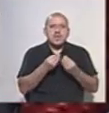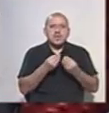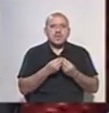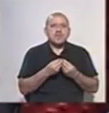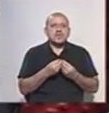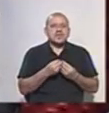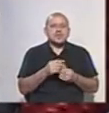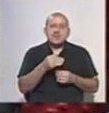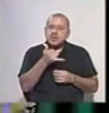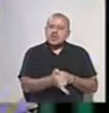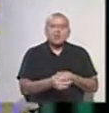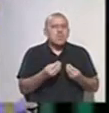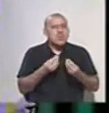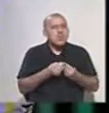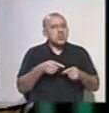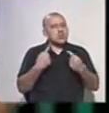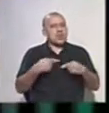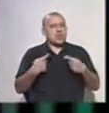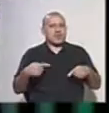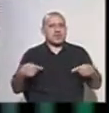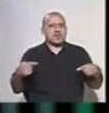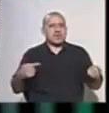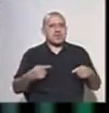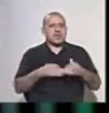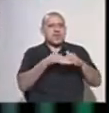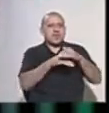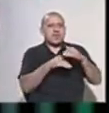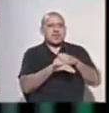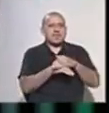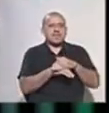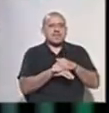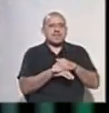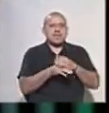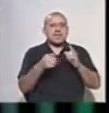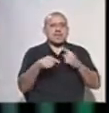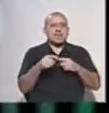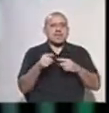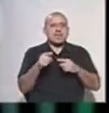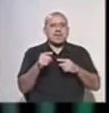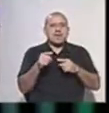porque realmente no es... a ver, la relación...